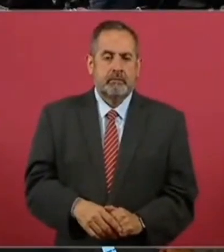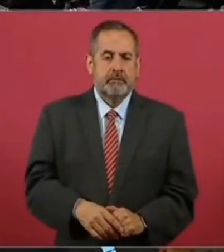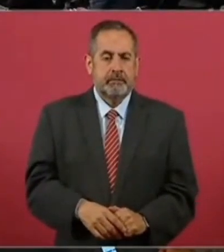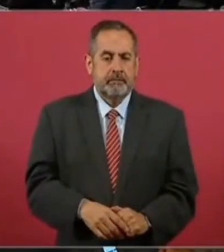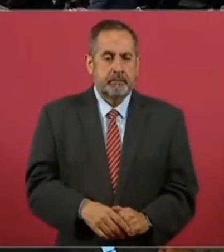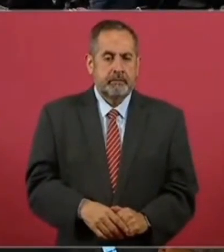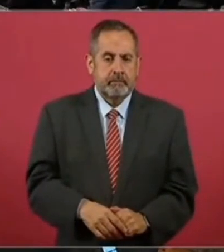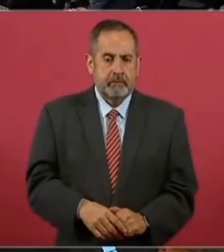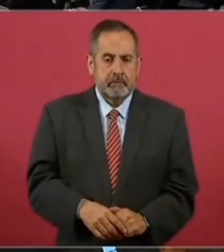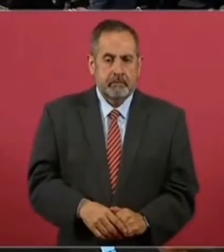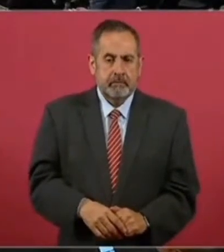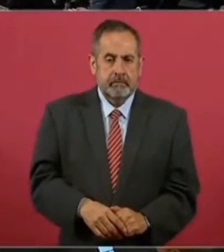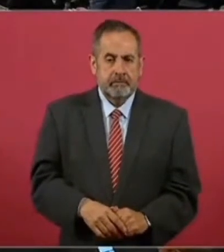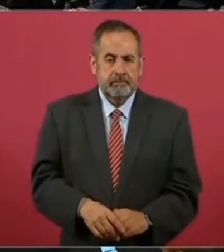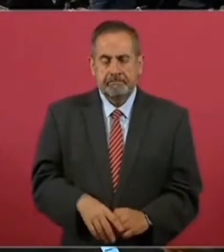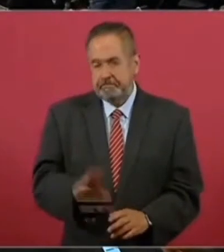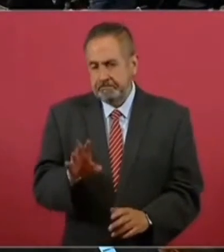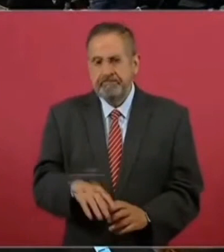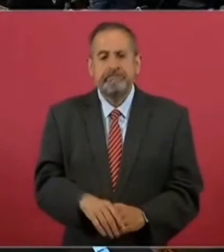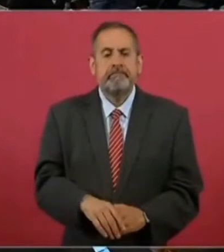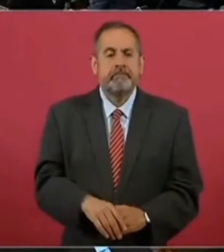No. Bueno.